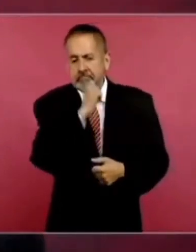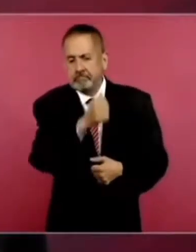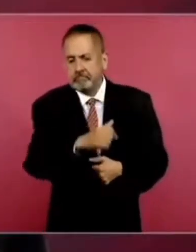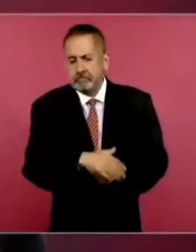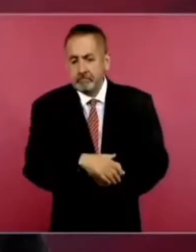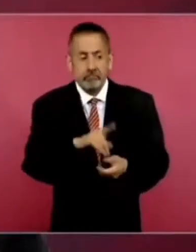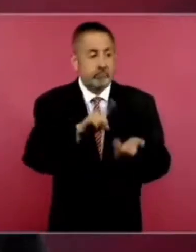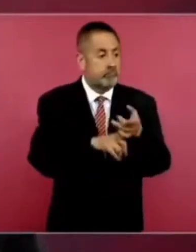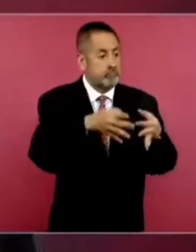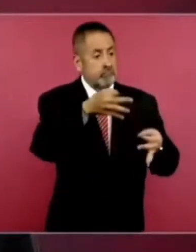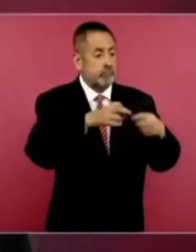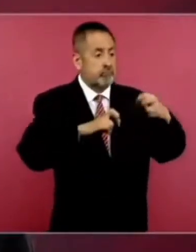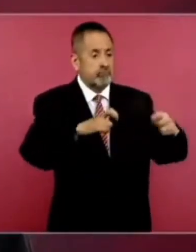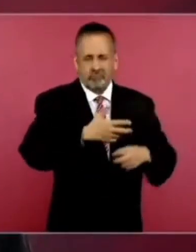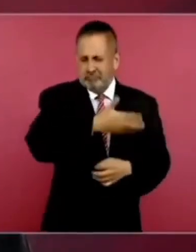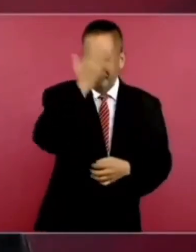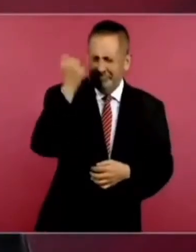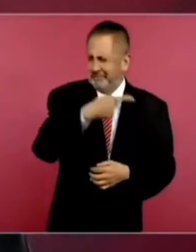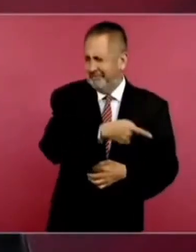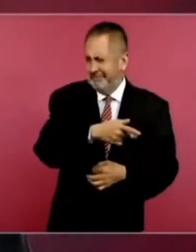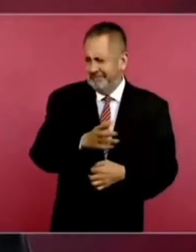aunque sean ministros.